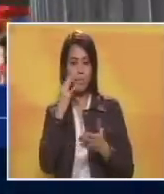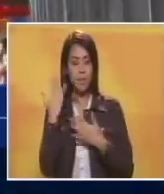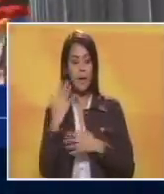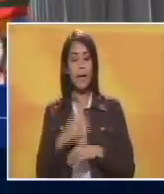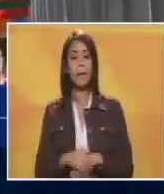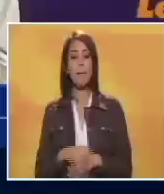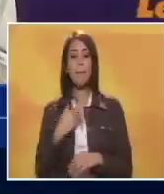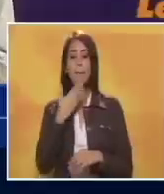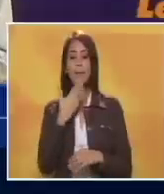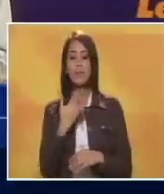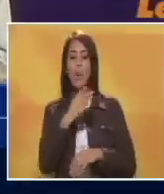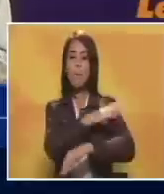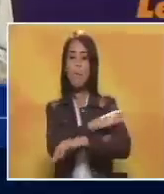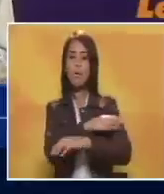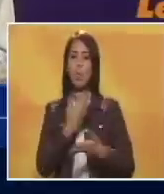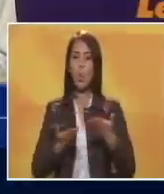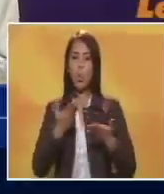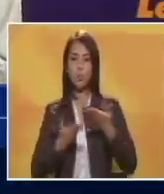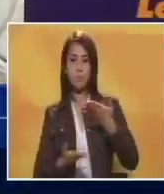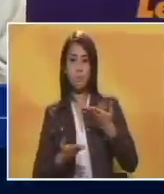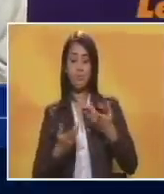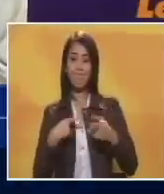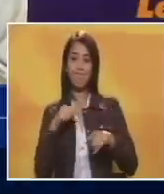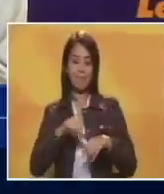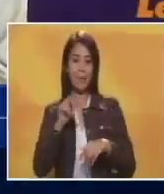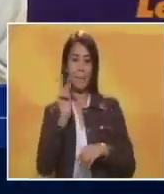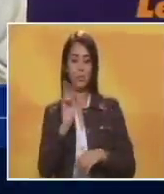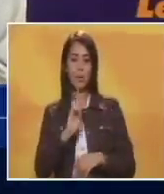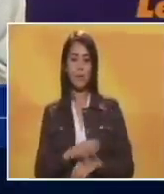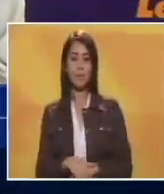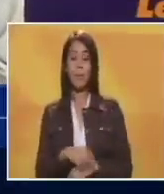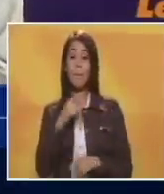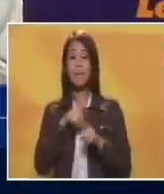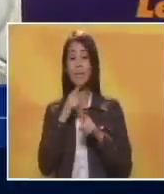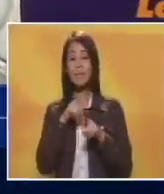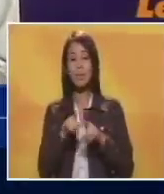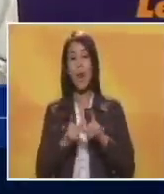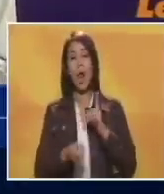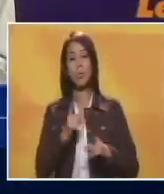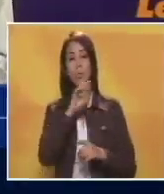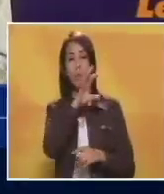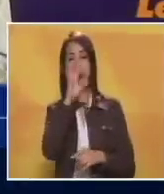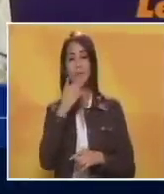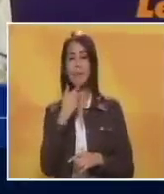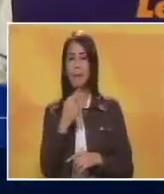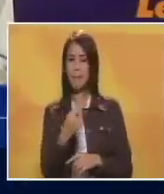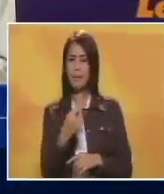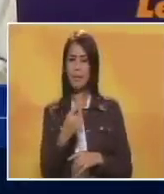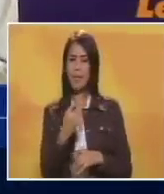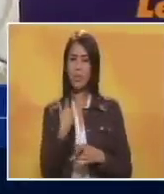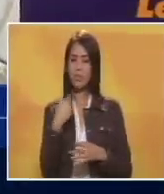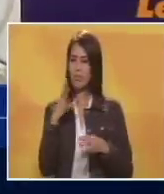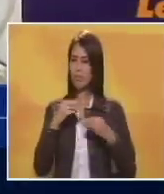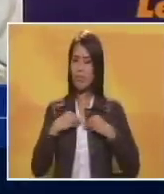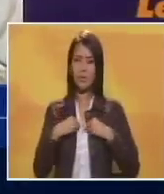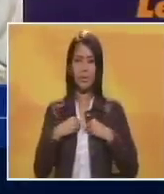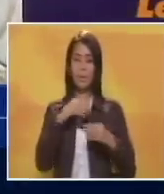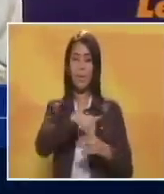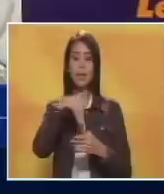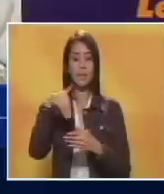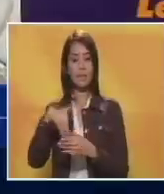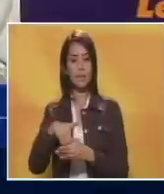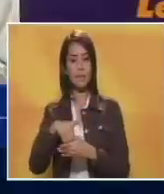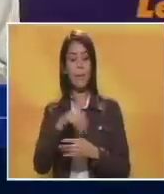oposición venezolana busca desestabilizar el país, aunque criticó la postura de algunas naciones que expresaron su desconocimiento a las